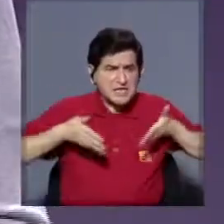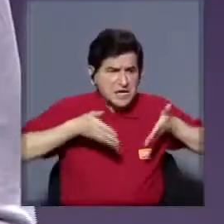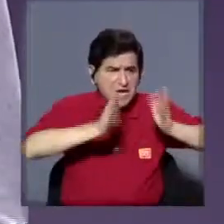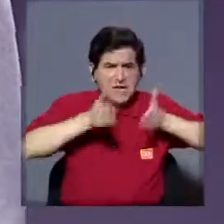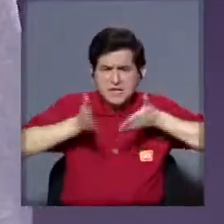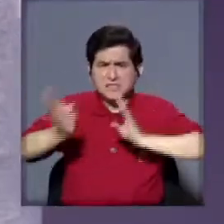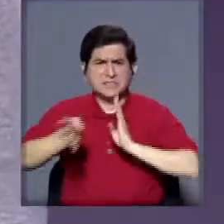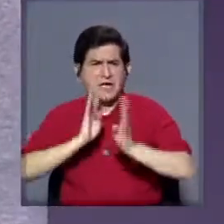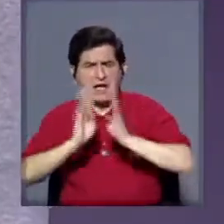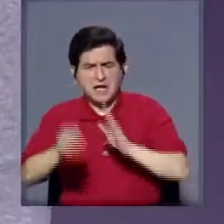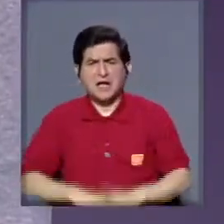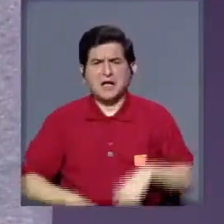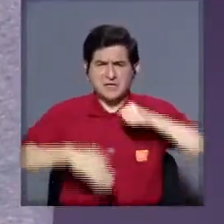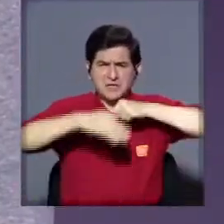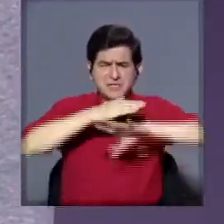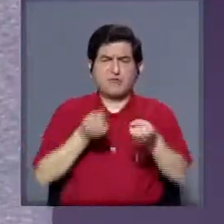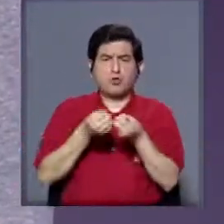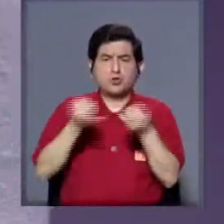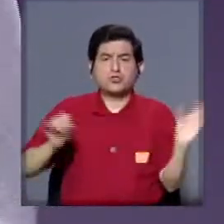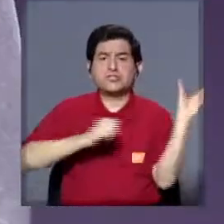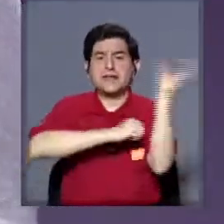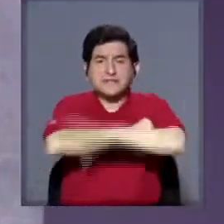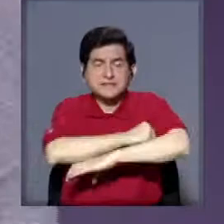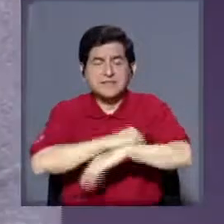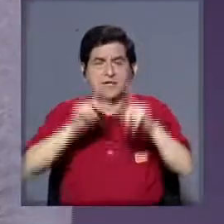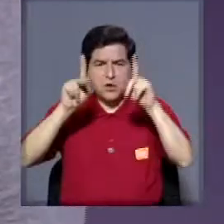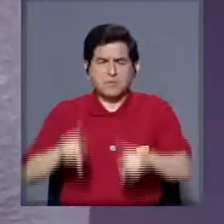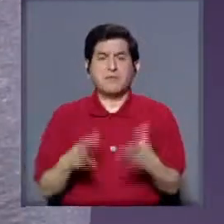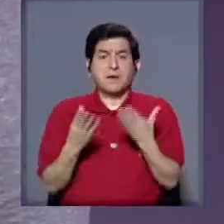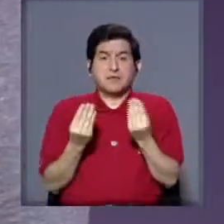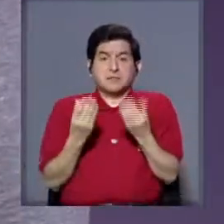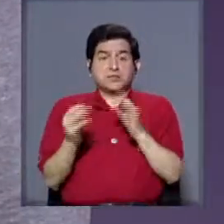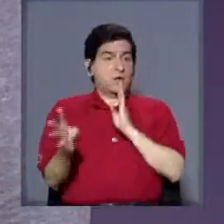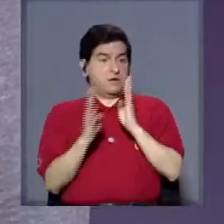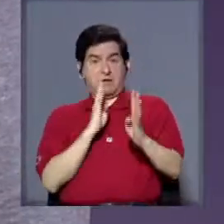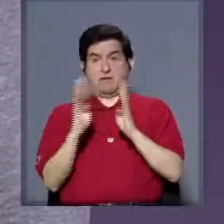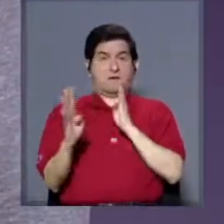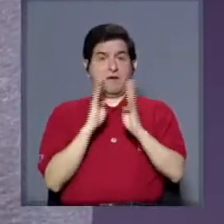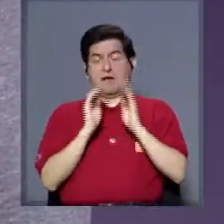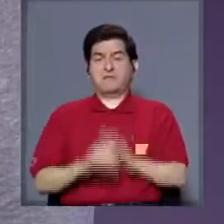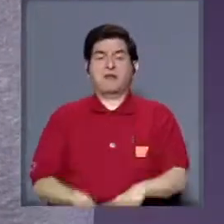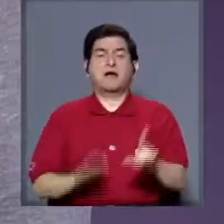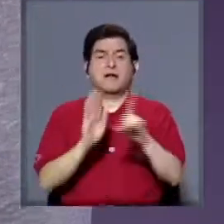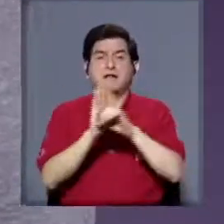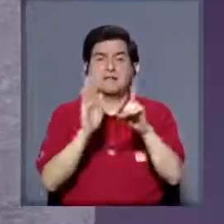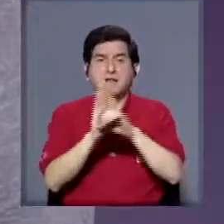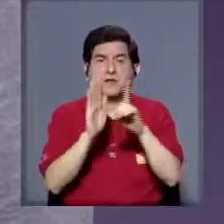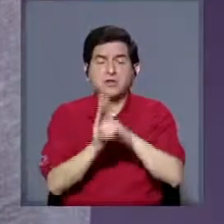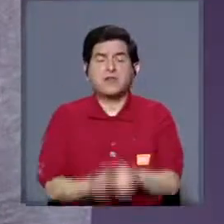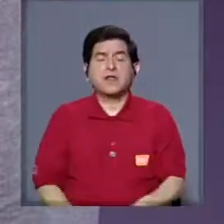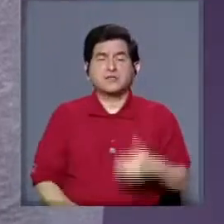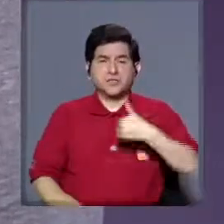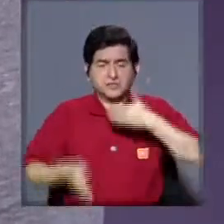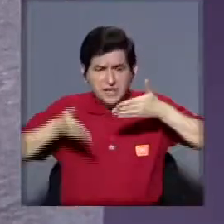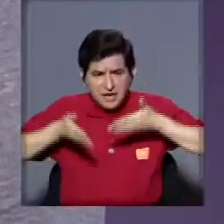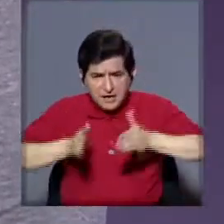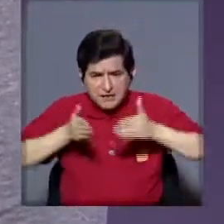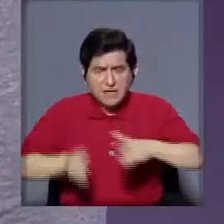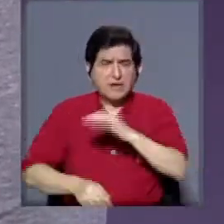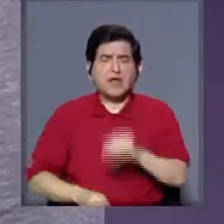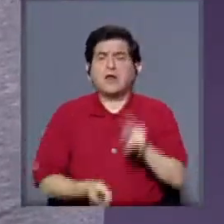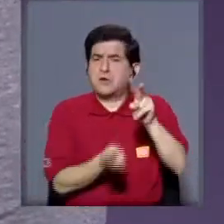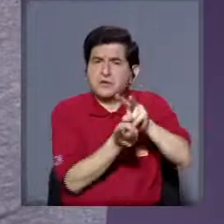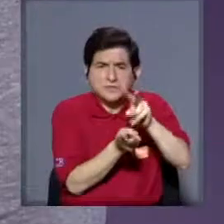que se habla de aborto impune la gente tiene mucho miedo hablar de de de los derechos incluso reproductivos y sexuales